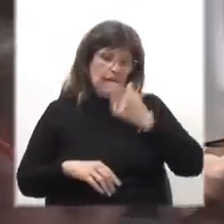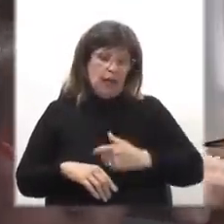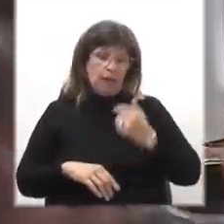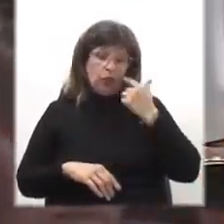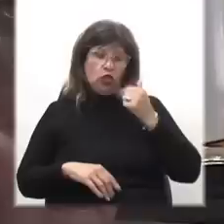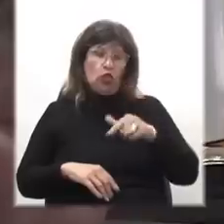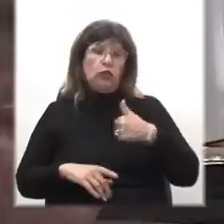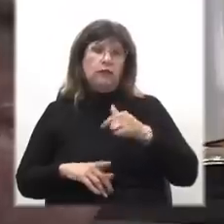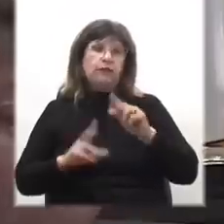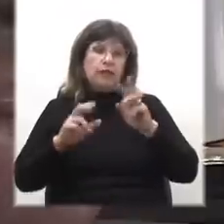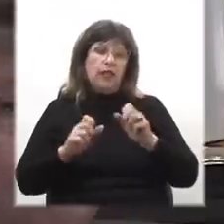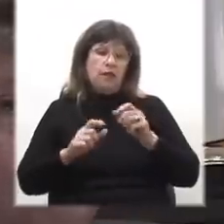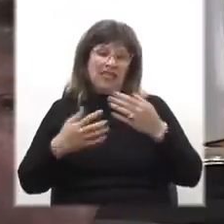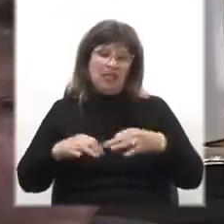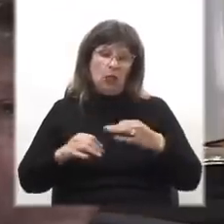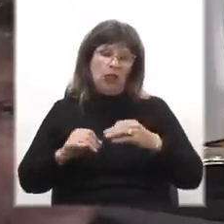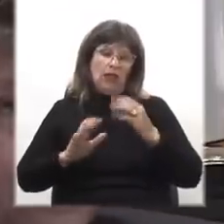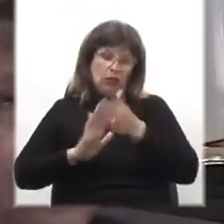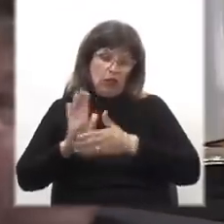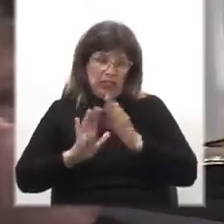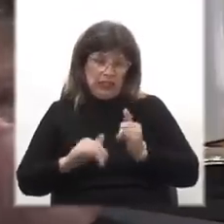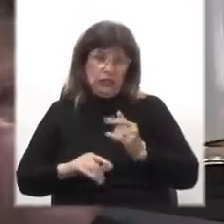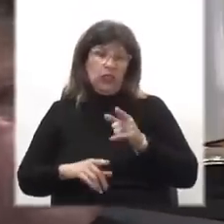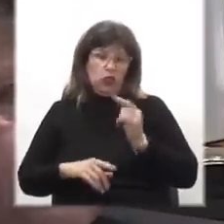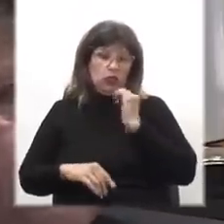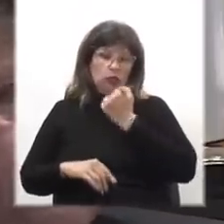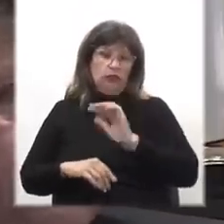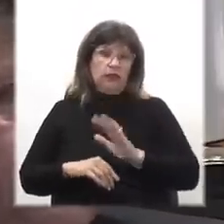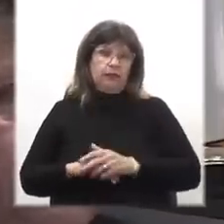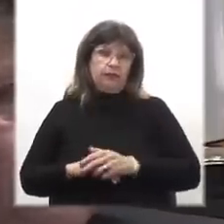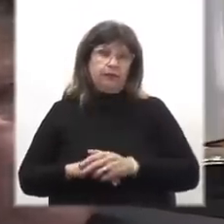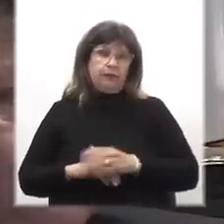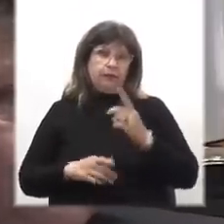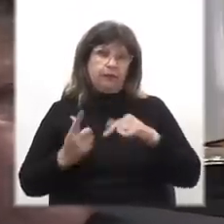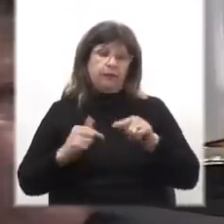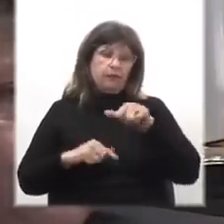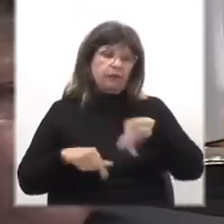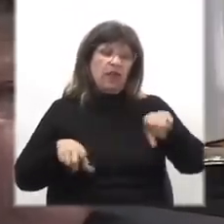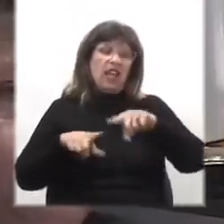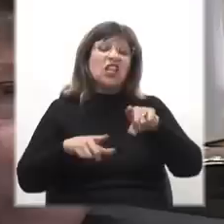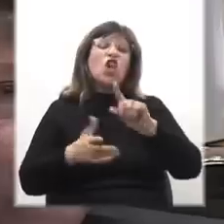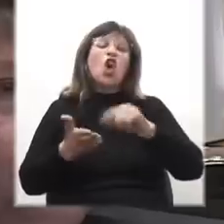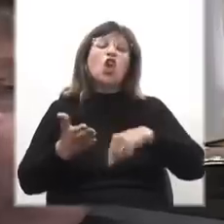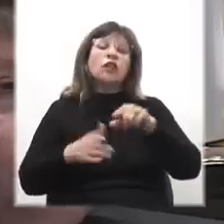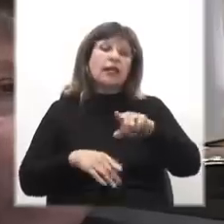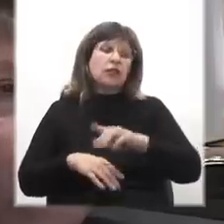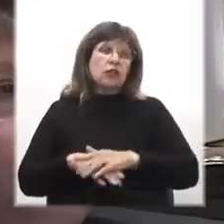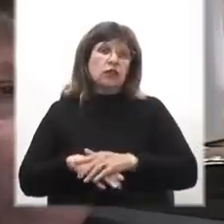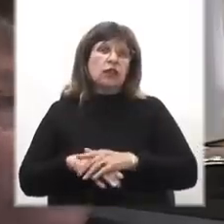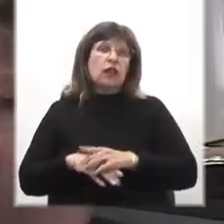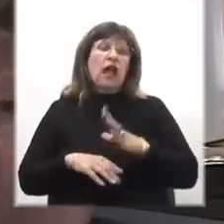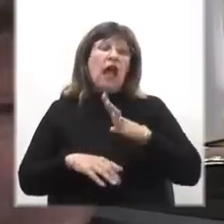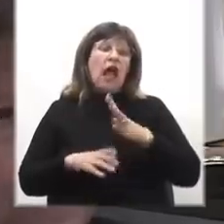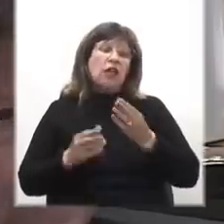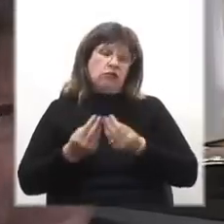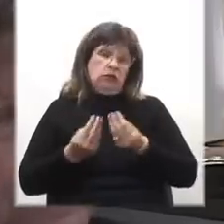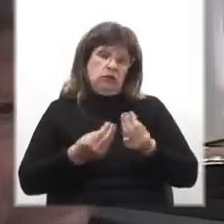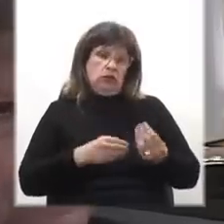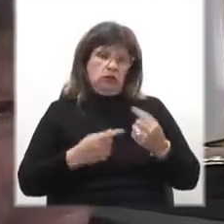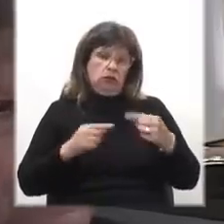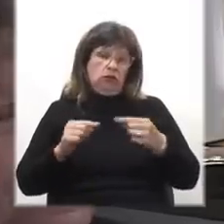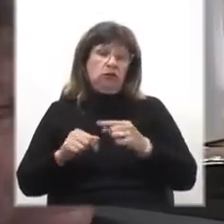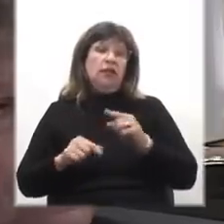de seguridad nacional, sí, esos son confidenciales. Pero estos contratos, y hablo en plural porque hay varios,